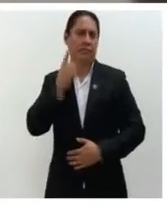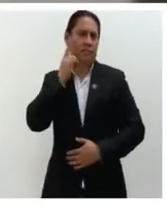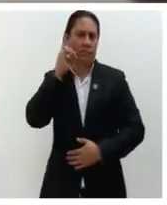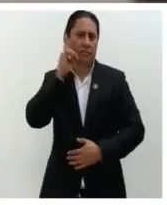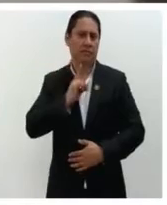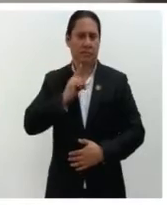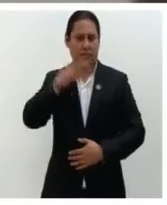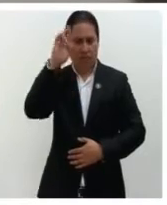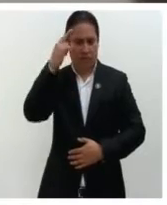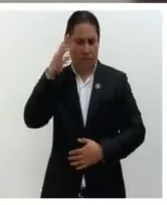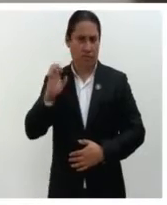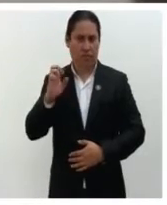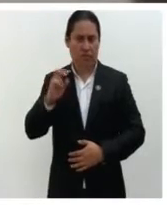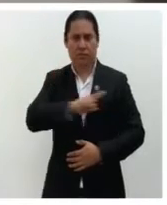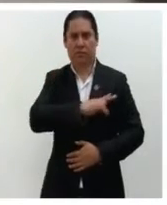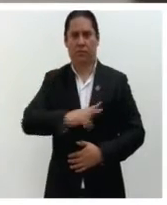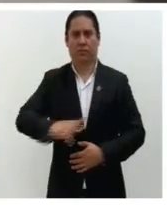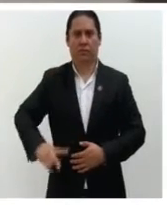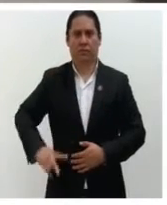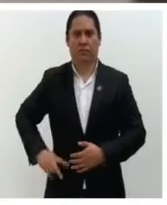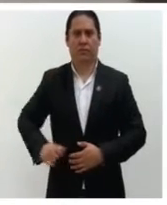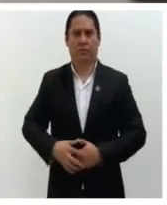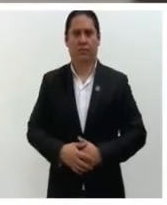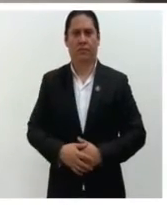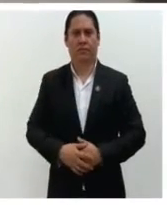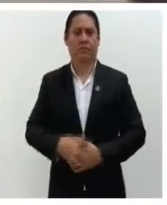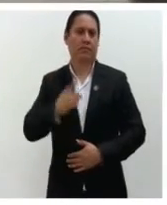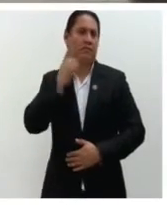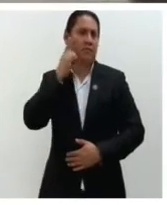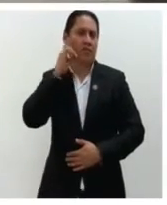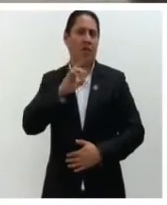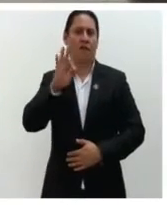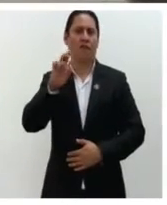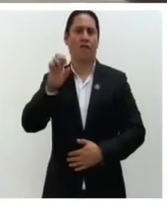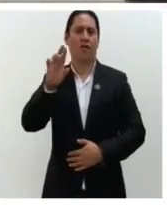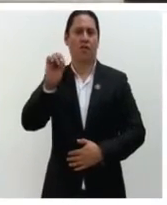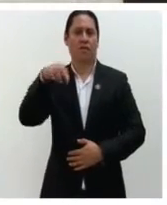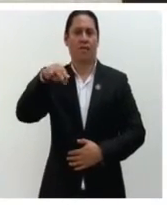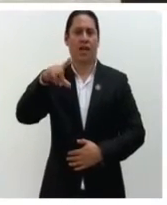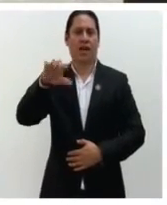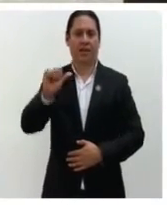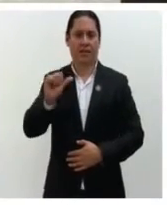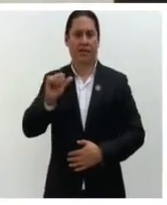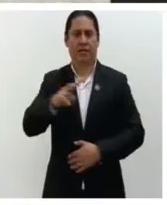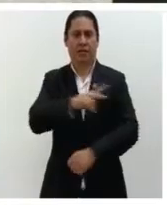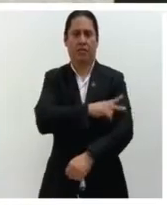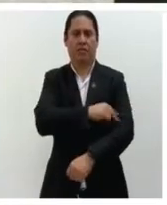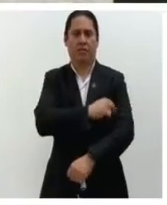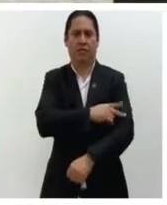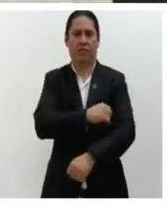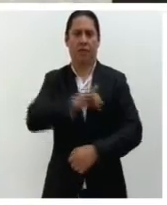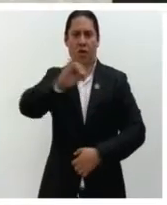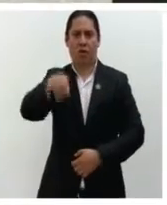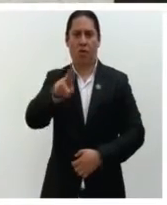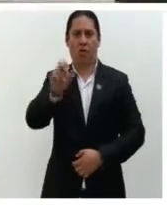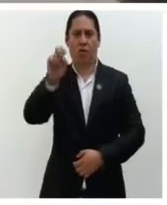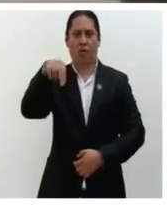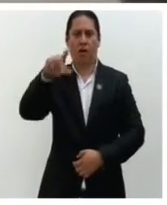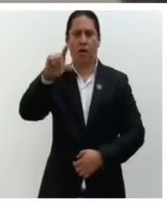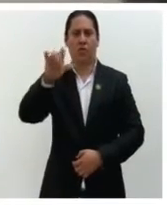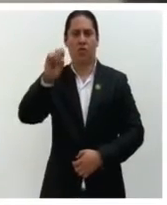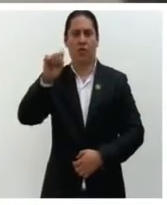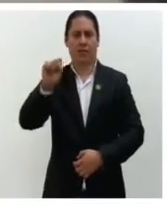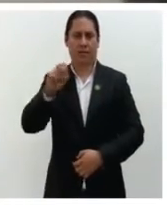Diputada Rosa Elizabeth Bonilla Hidalgo, vicepresidenta. Diputada Flor de María Aguirre Aguilar, vocal. Diputado Juan Luis Arasúa